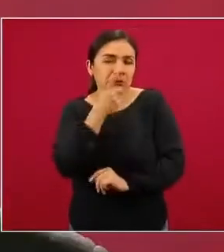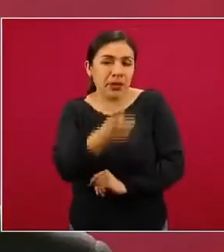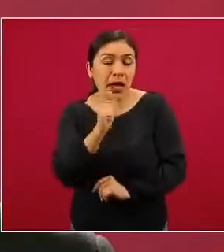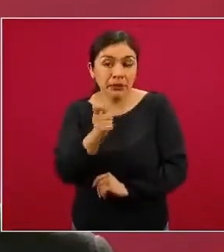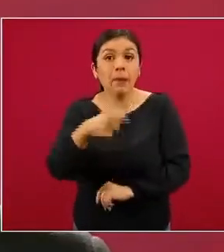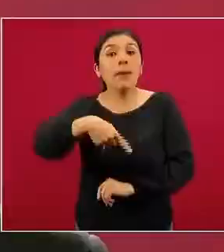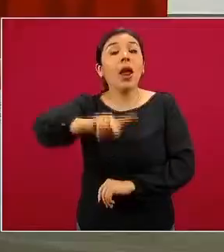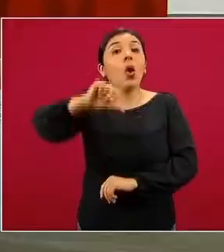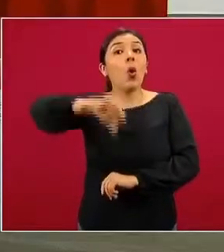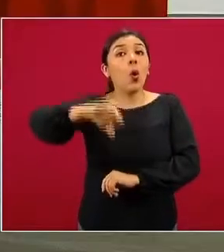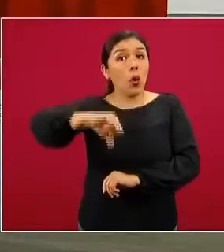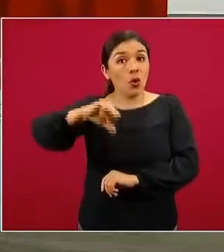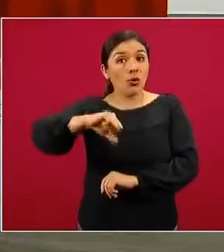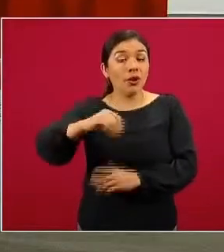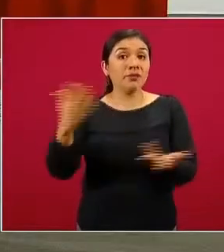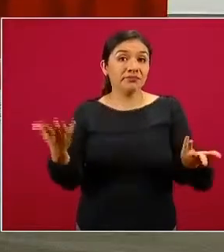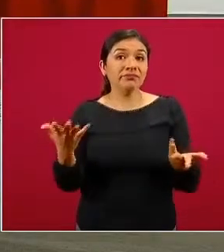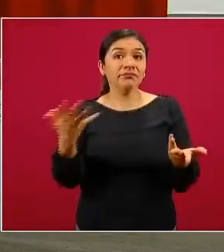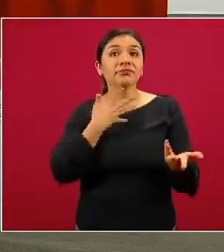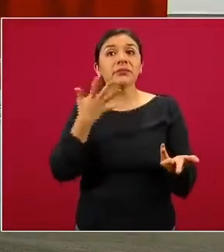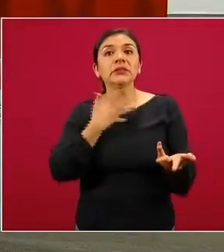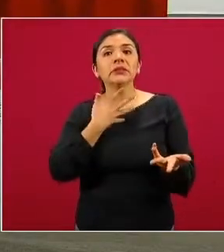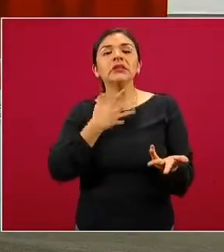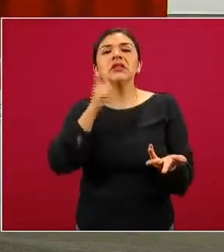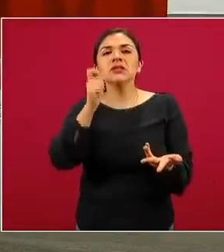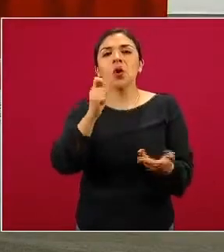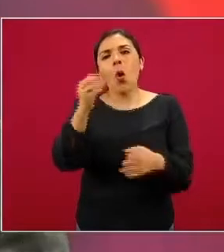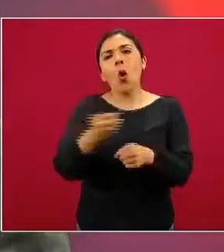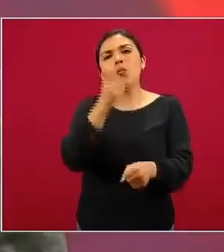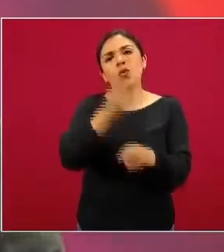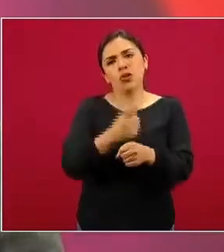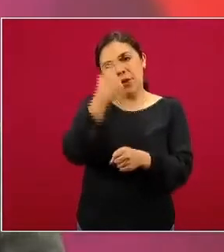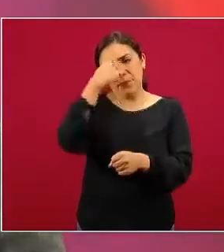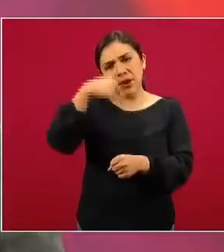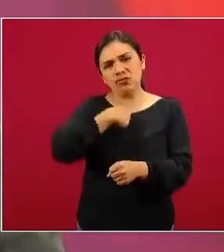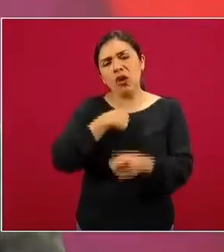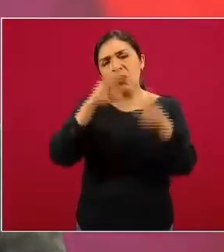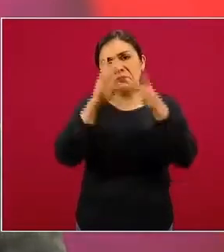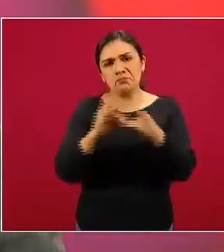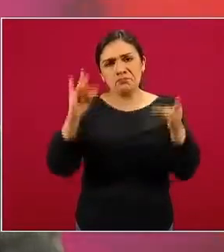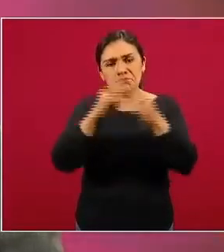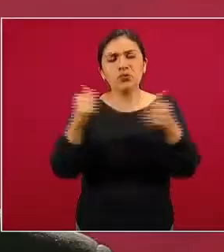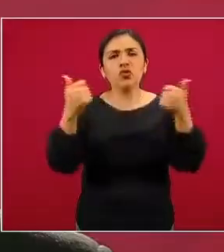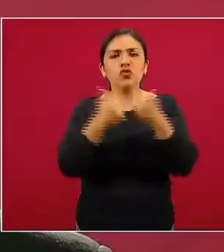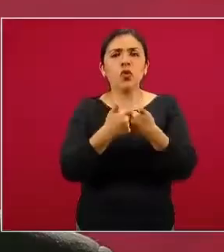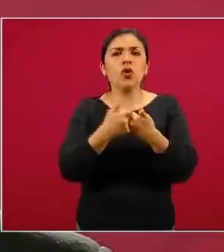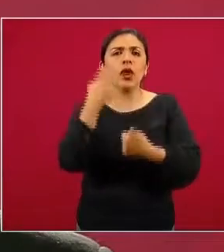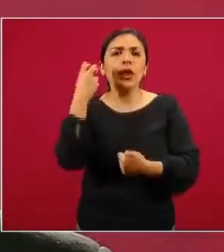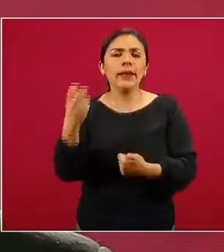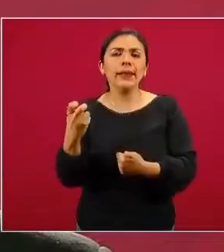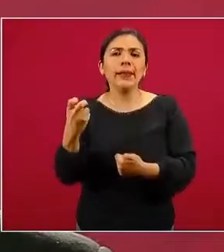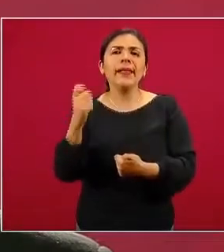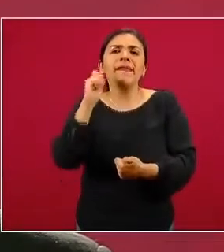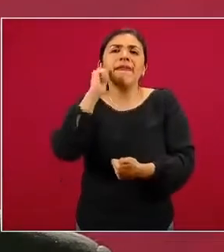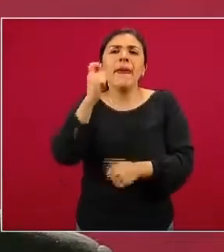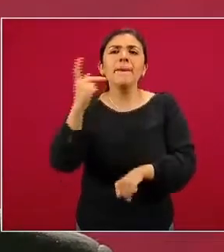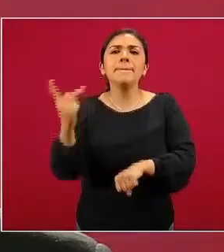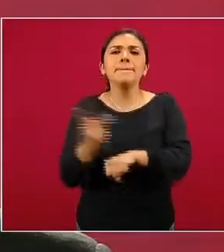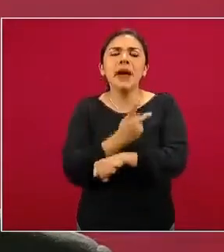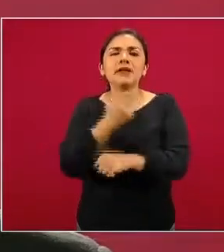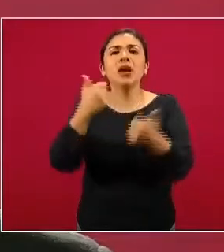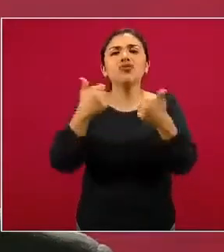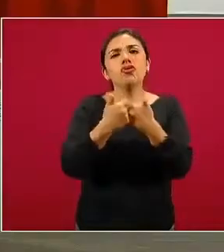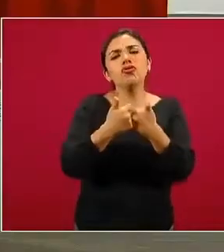pero hoy que tuvimos la oportunidad de comentarlo con las